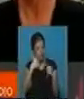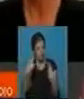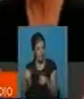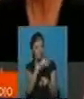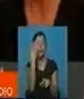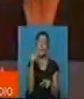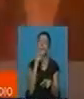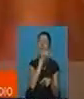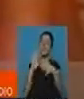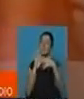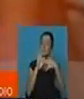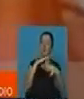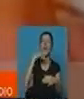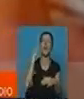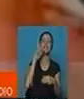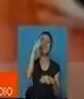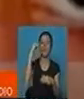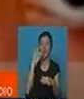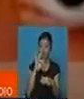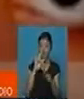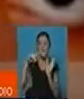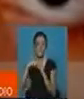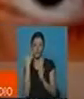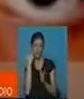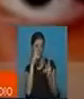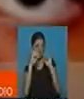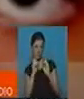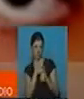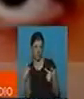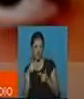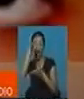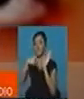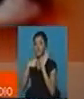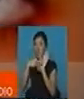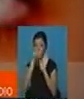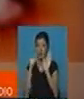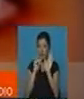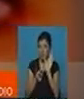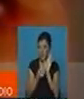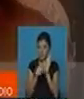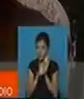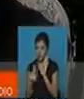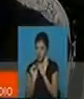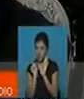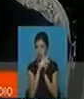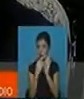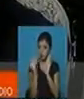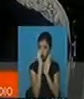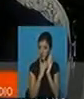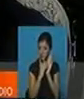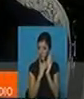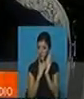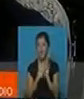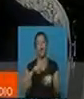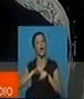el yihadismo, pero había cerrado su caso y ya no lo tenía en su lista de personas bajo vigilancia. A la vez,